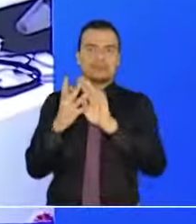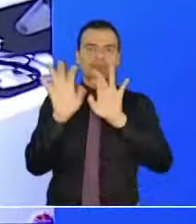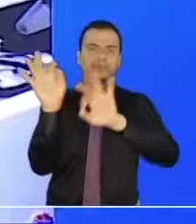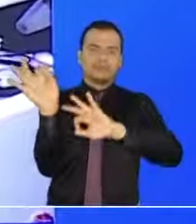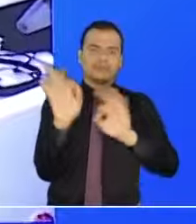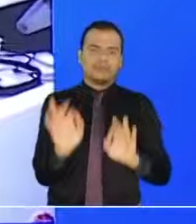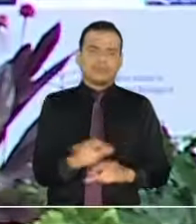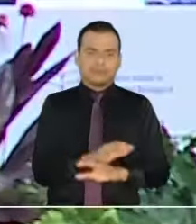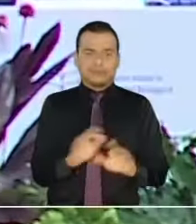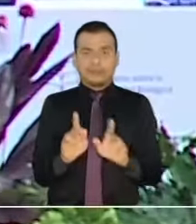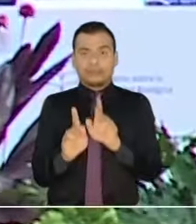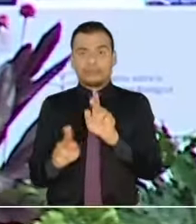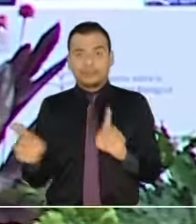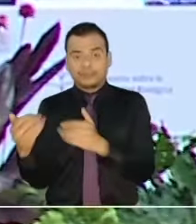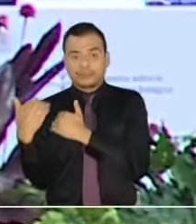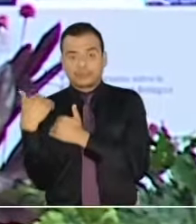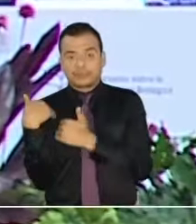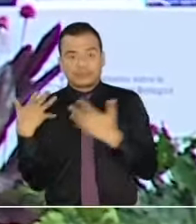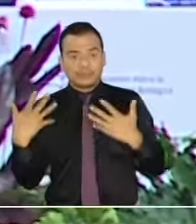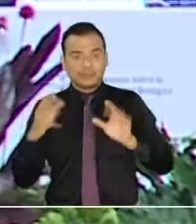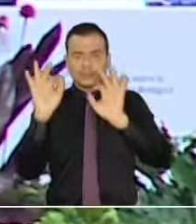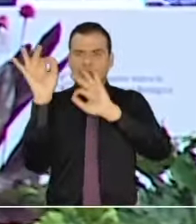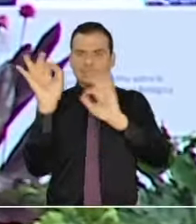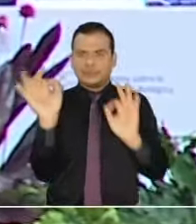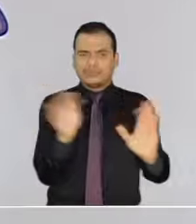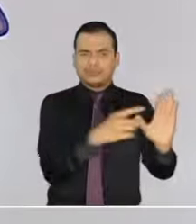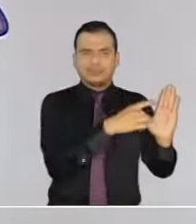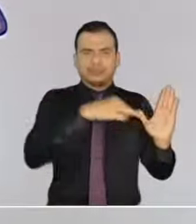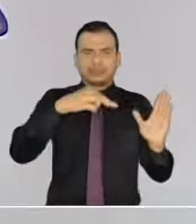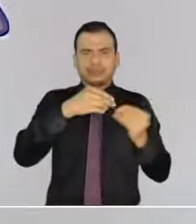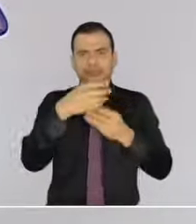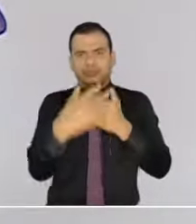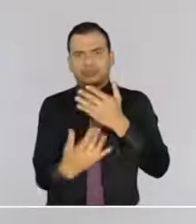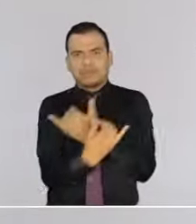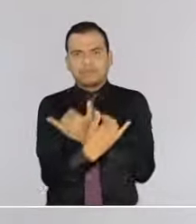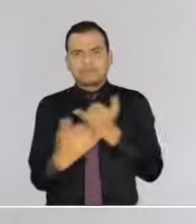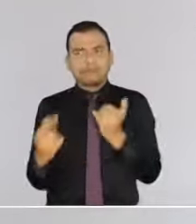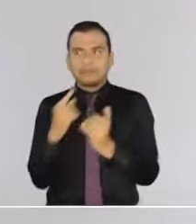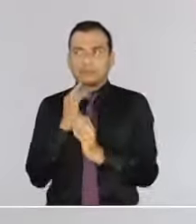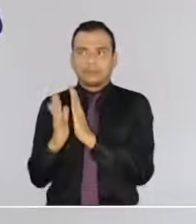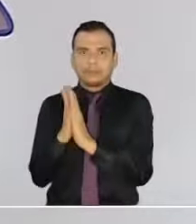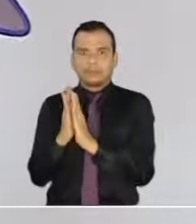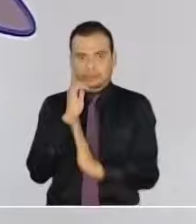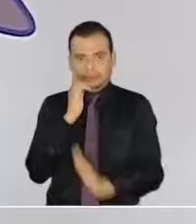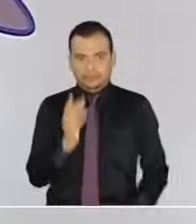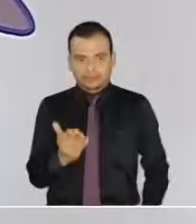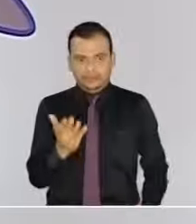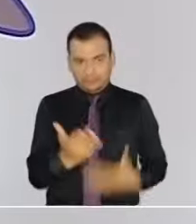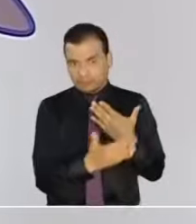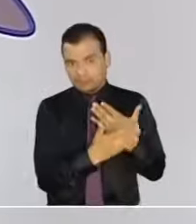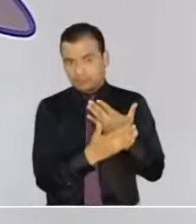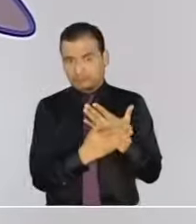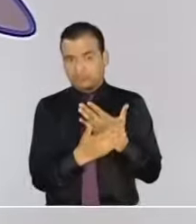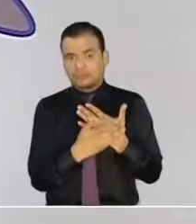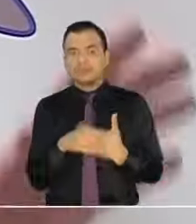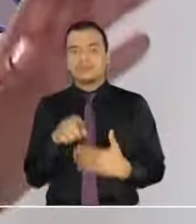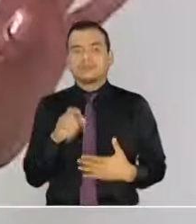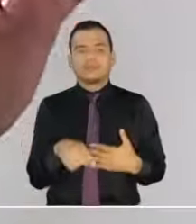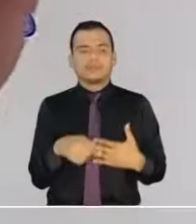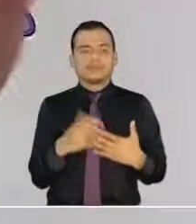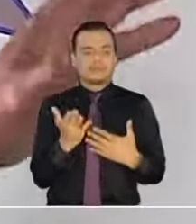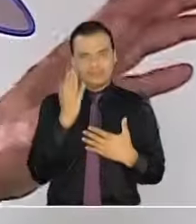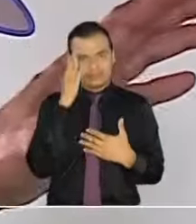punto tecnológicamente el Centro de Eventos Valle del Pacífico. El requerimiento era de tener a casi 4.000 personas en conjunto,